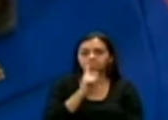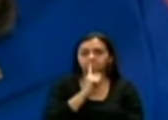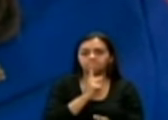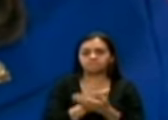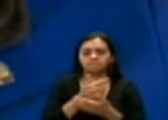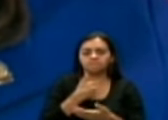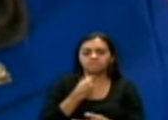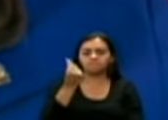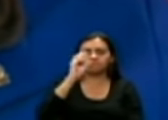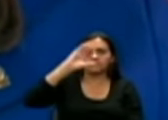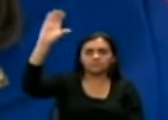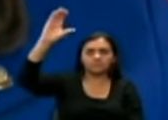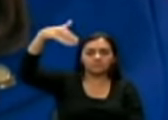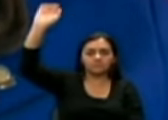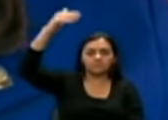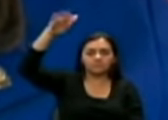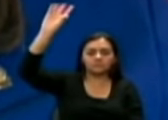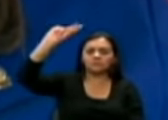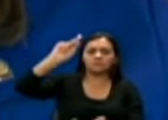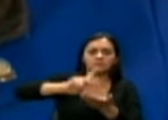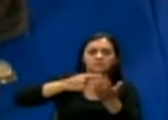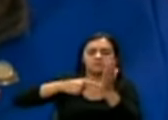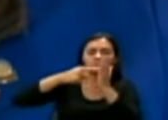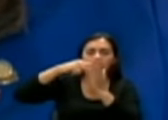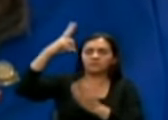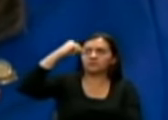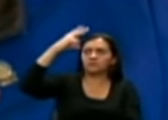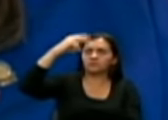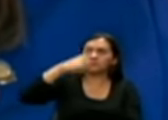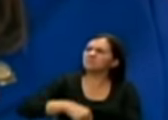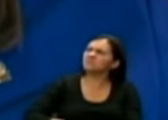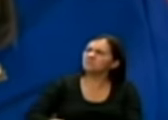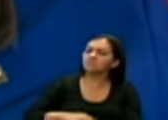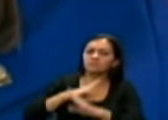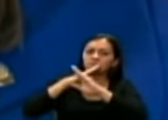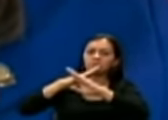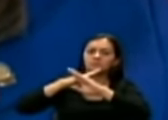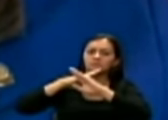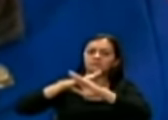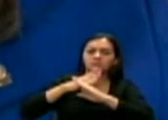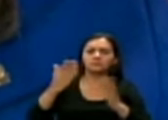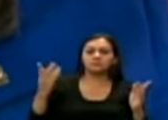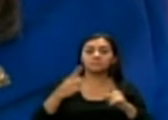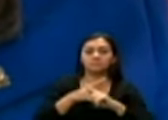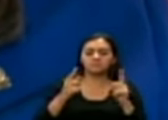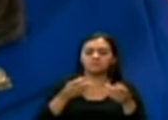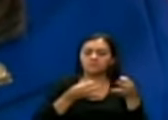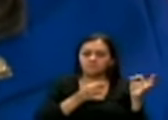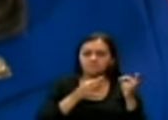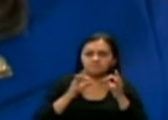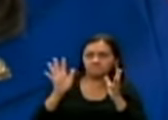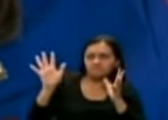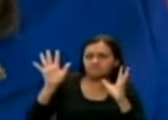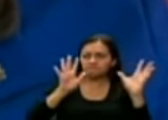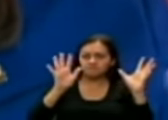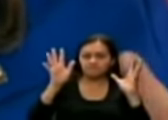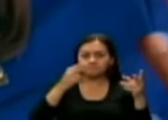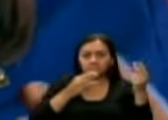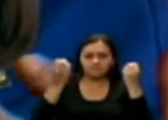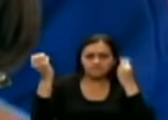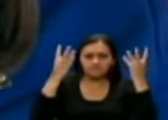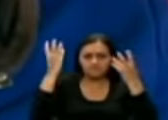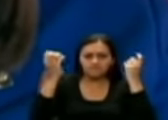expatriado los capitales, no quiere pagar sus impuestos, a manera de ir bloqueando la implementación, pero siempre hay formas de creatividad,